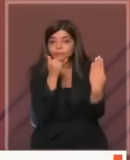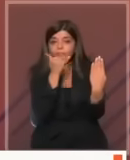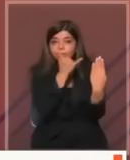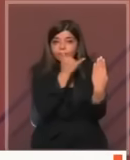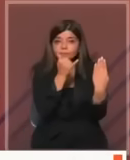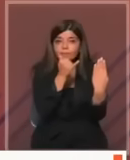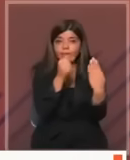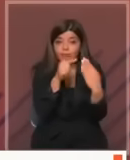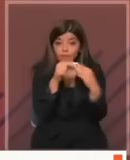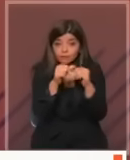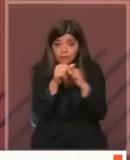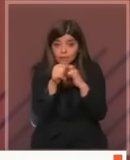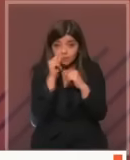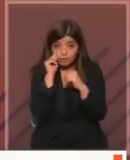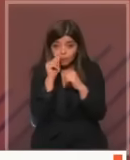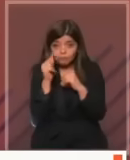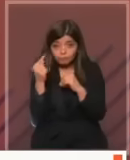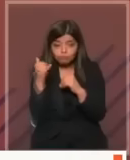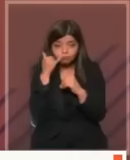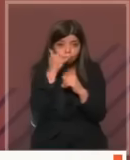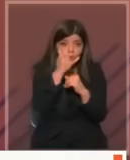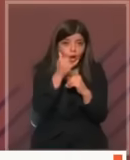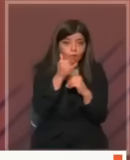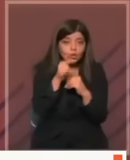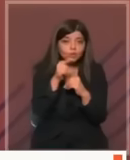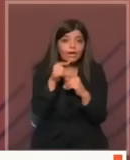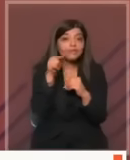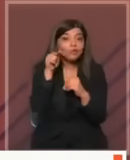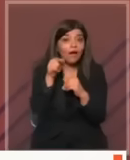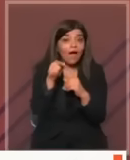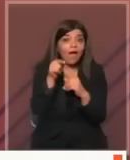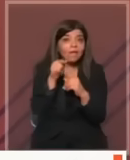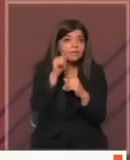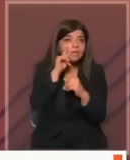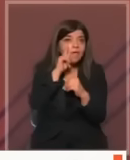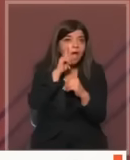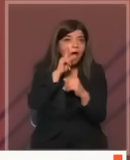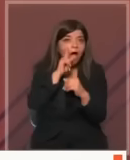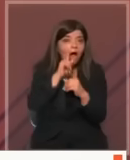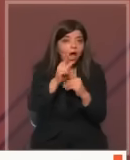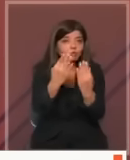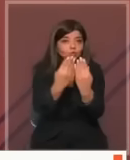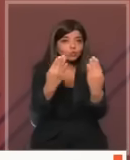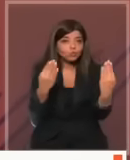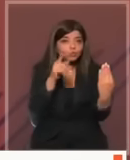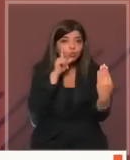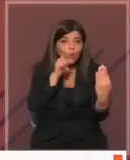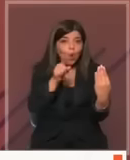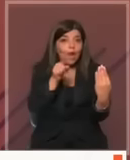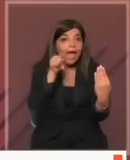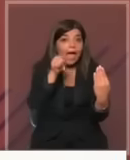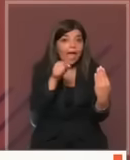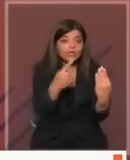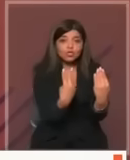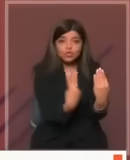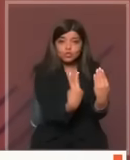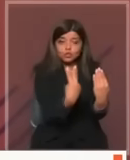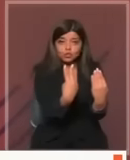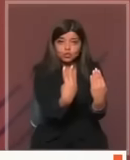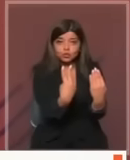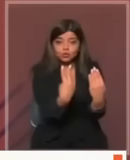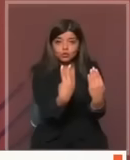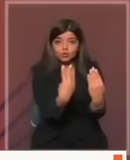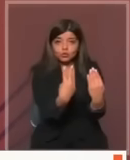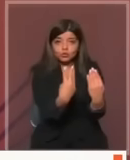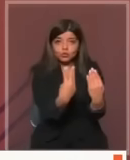Allá donde te estoy mostrando, la capa que está ahí en azul, ahí están donde se ponen los dos que son